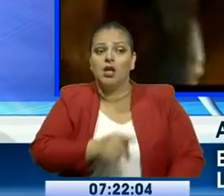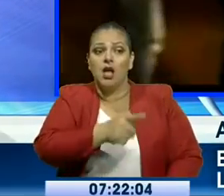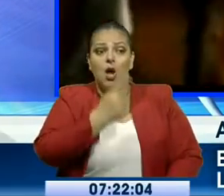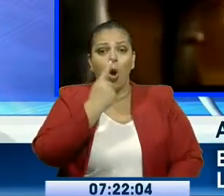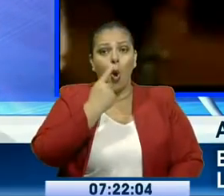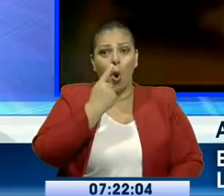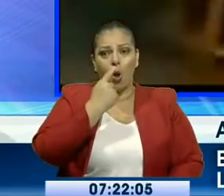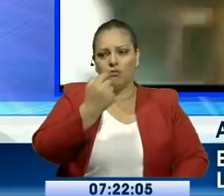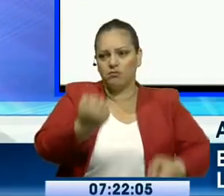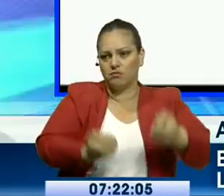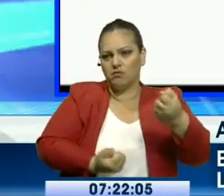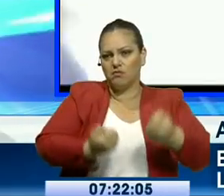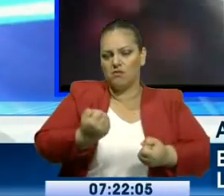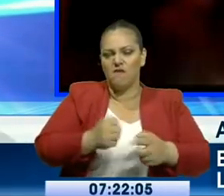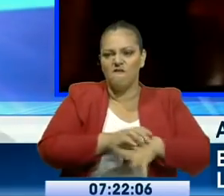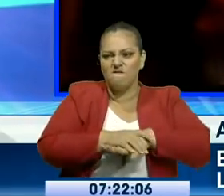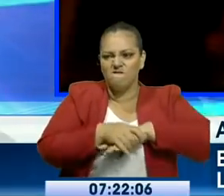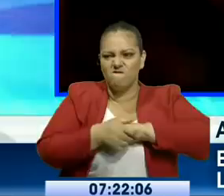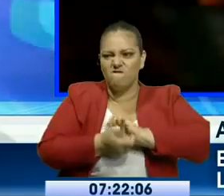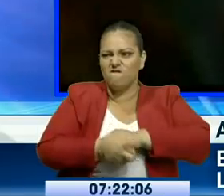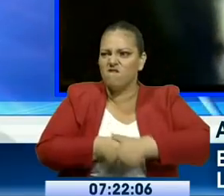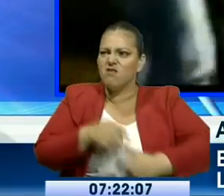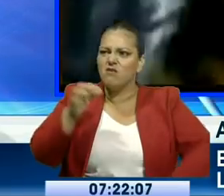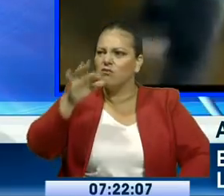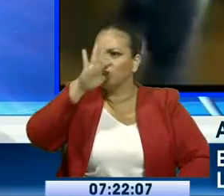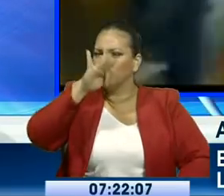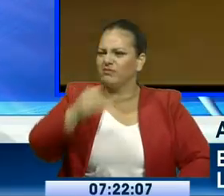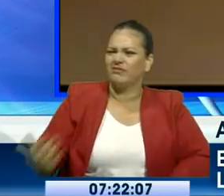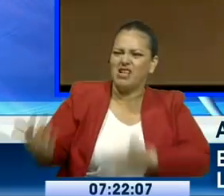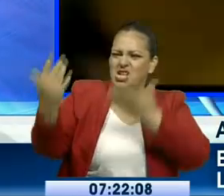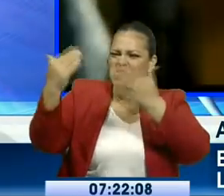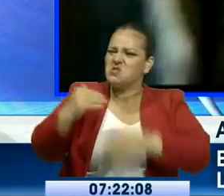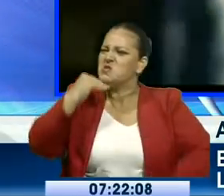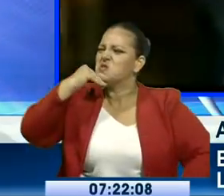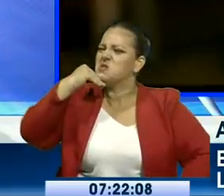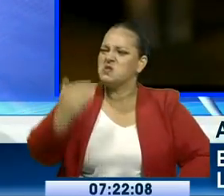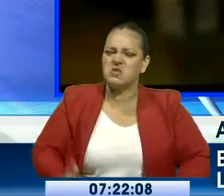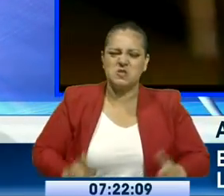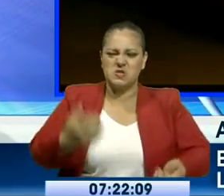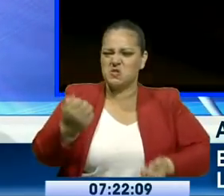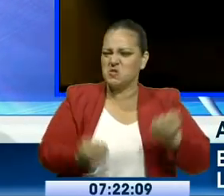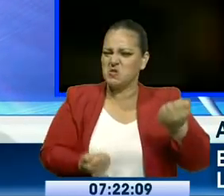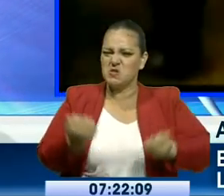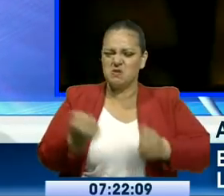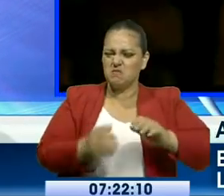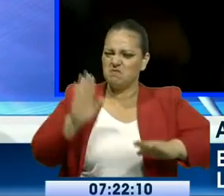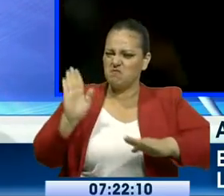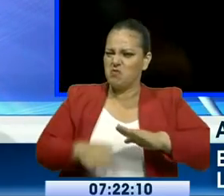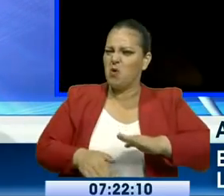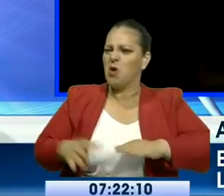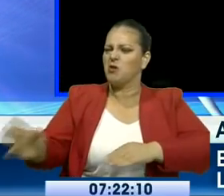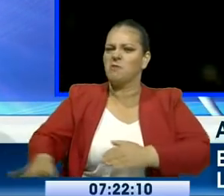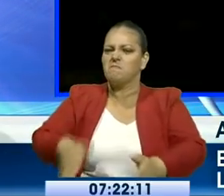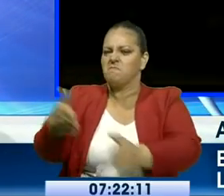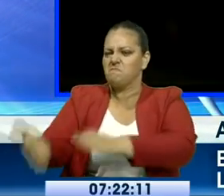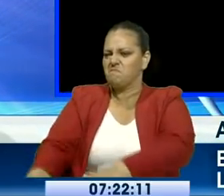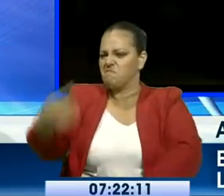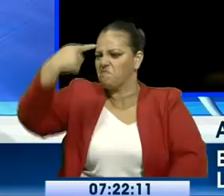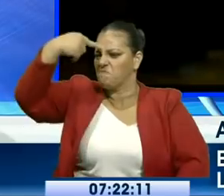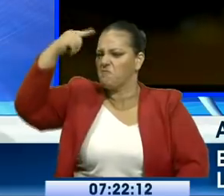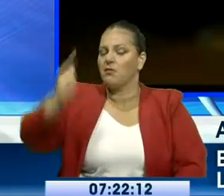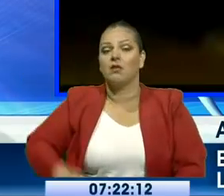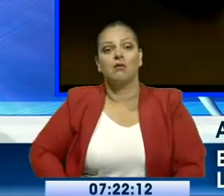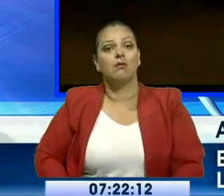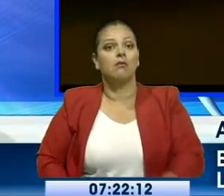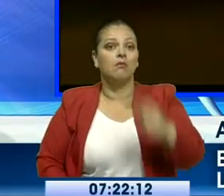la pena por una tentativa de asesinato podría bordear entre 8 a 12 años de prisión, que